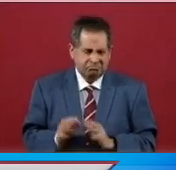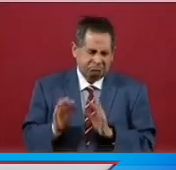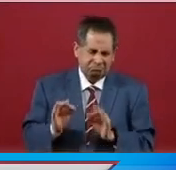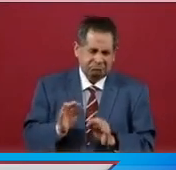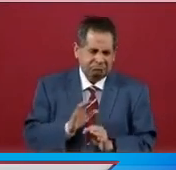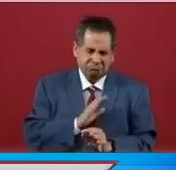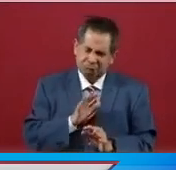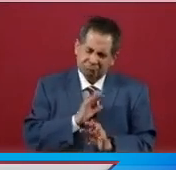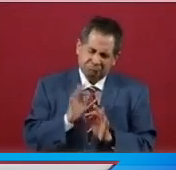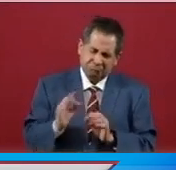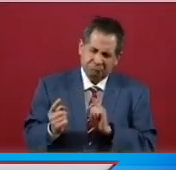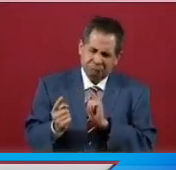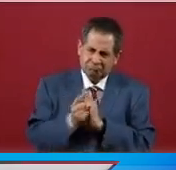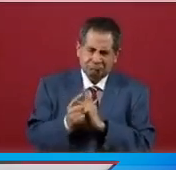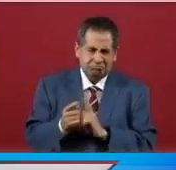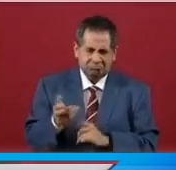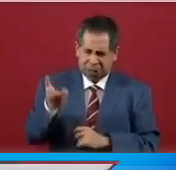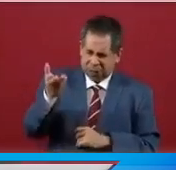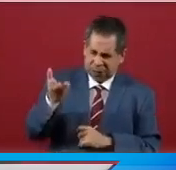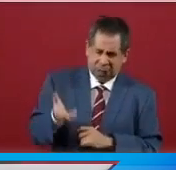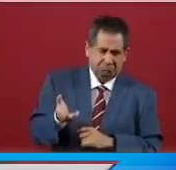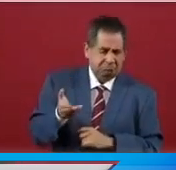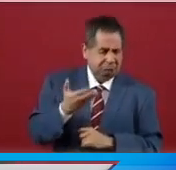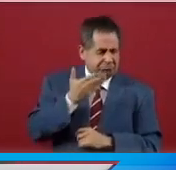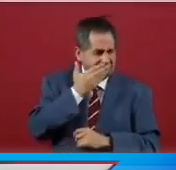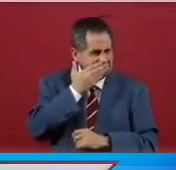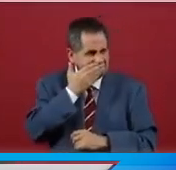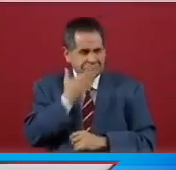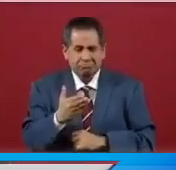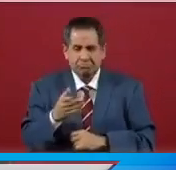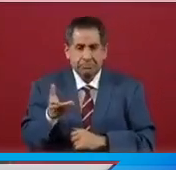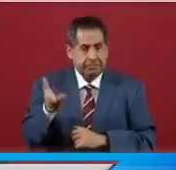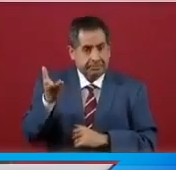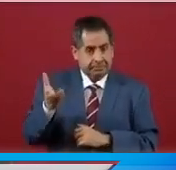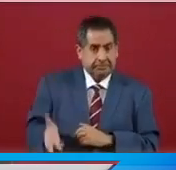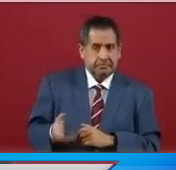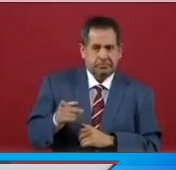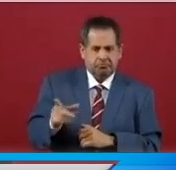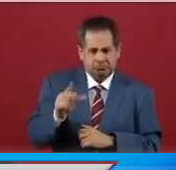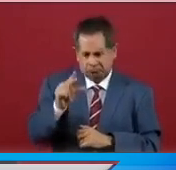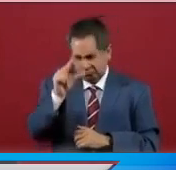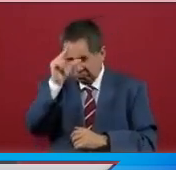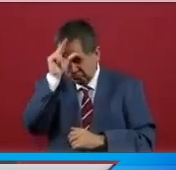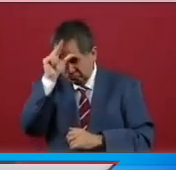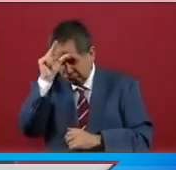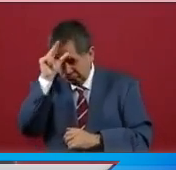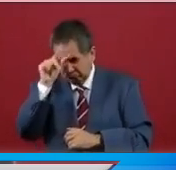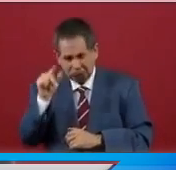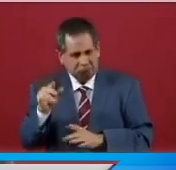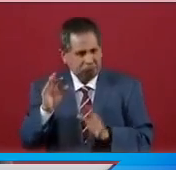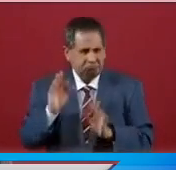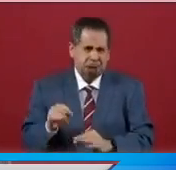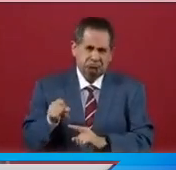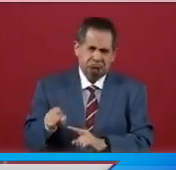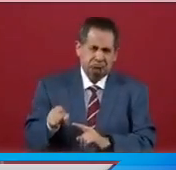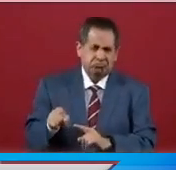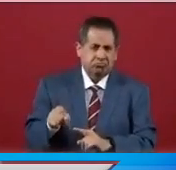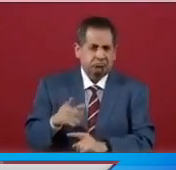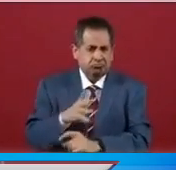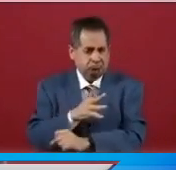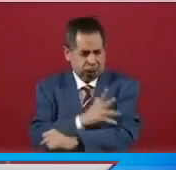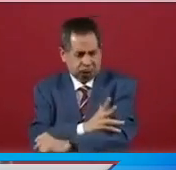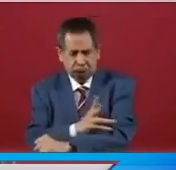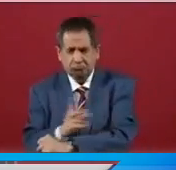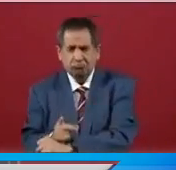del 4% anual y lograr juntos la transformación del país. Estos fueron los compromisos. El